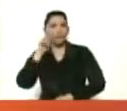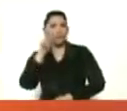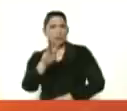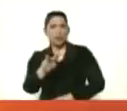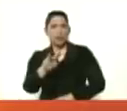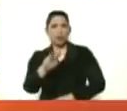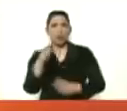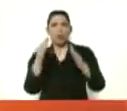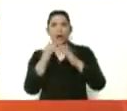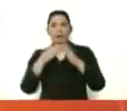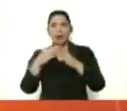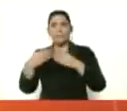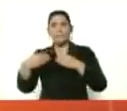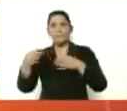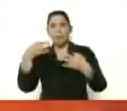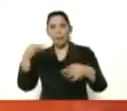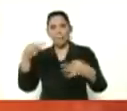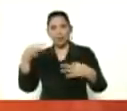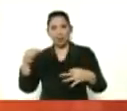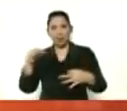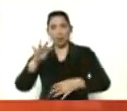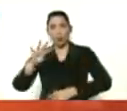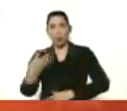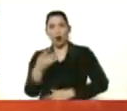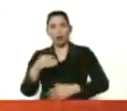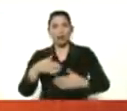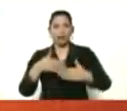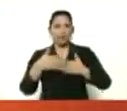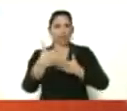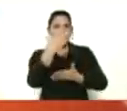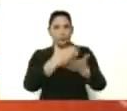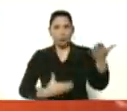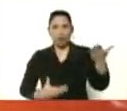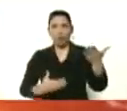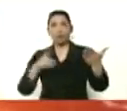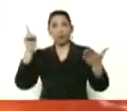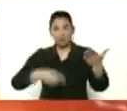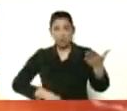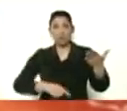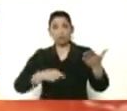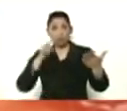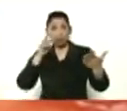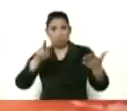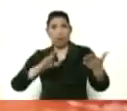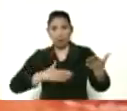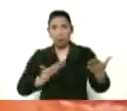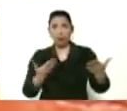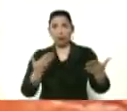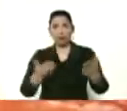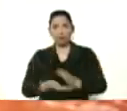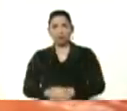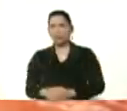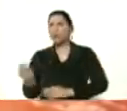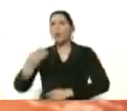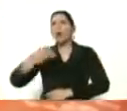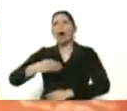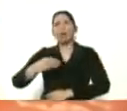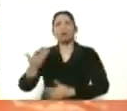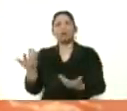Casa de Papel, su cuarta temporada. También la recomiendo. ¿Qué más podemos recomendar, Silvia?